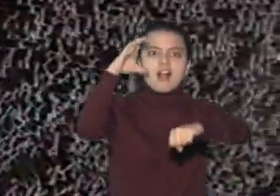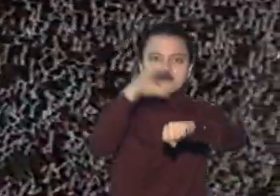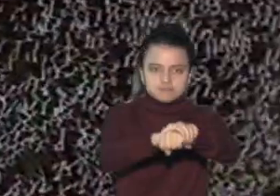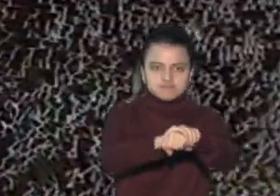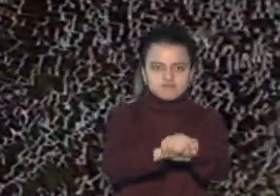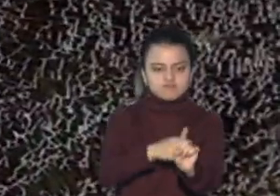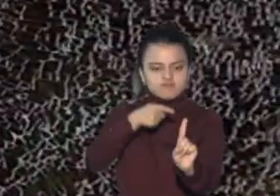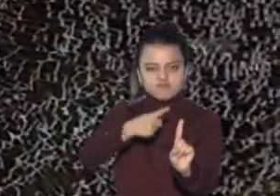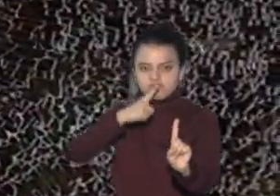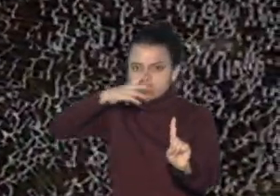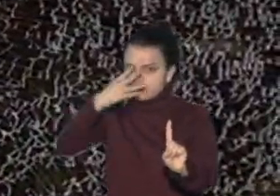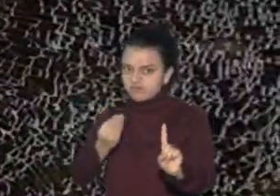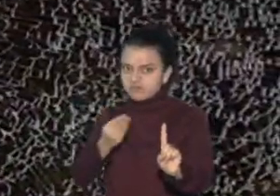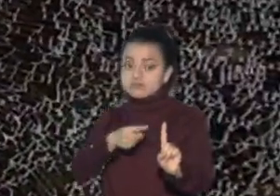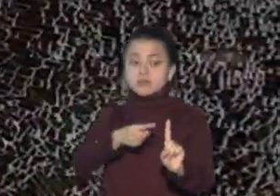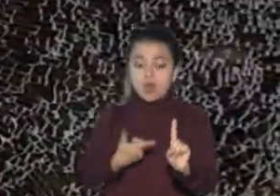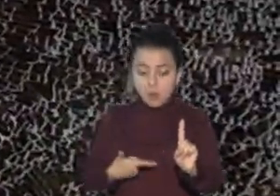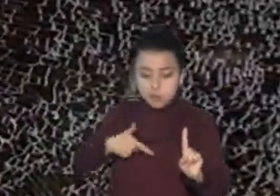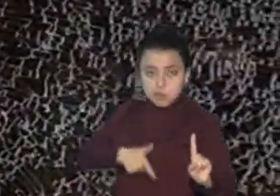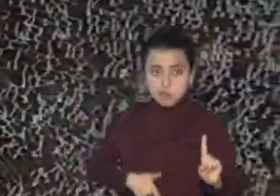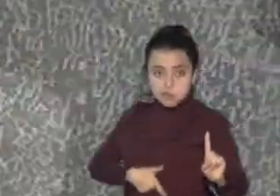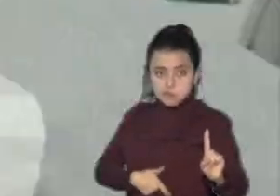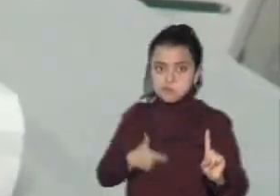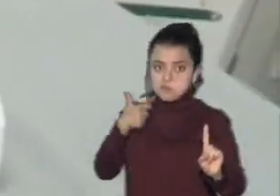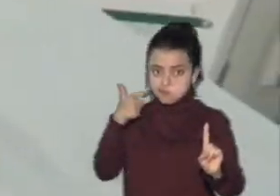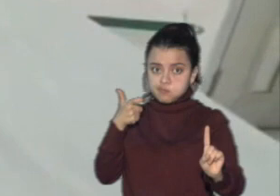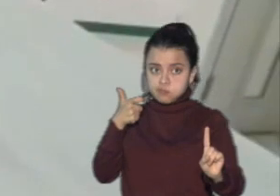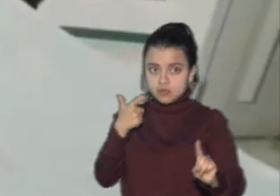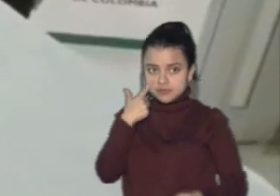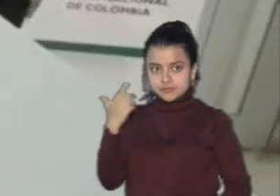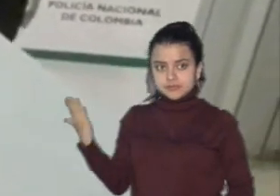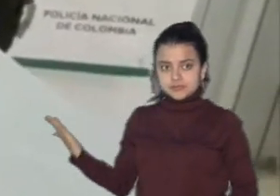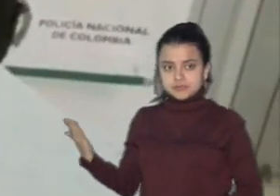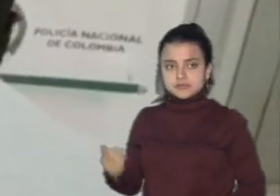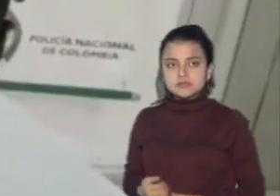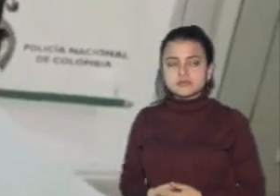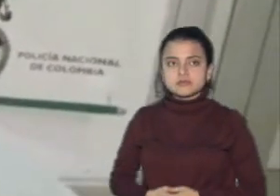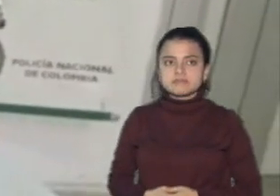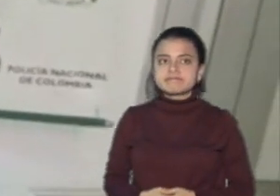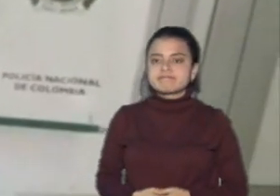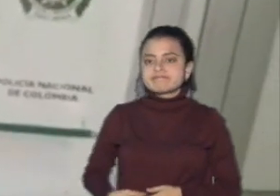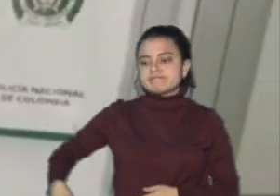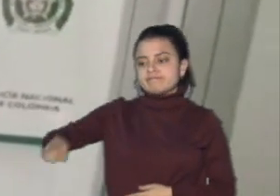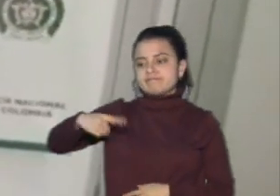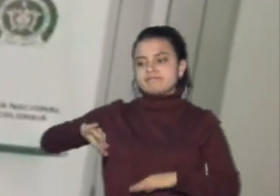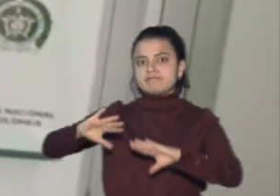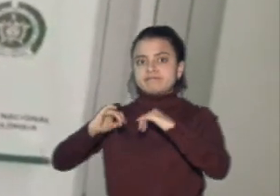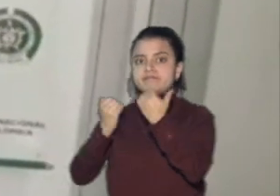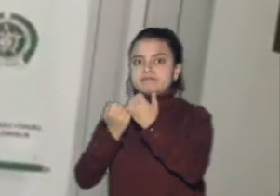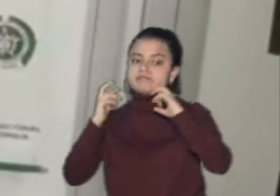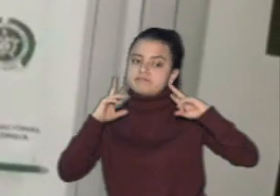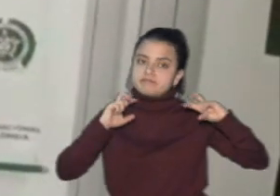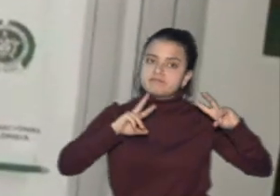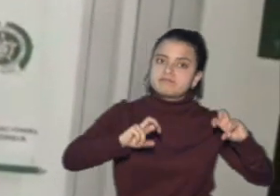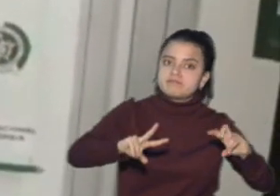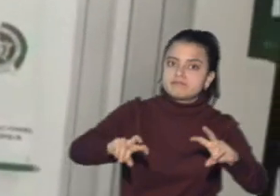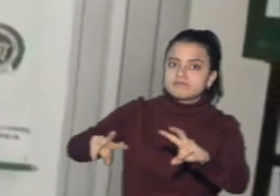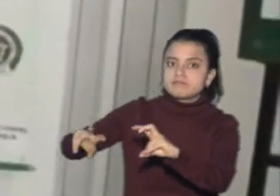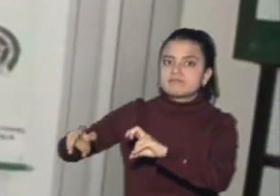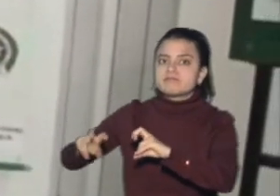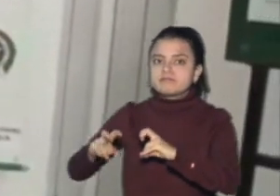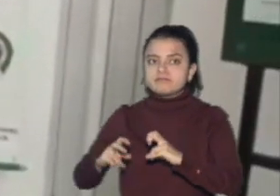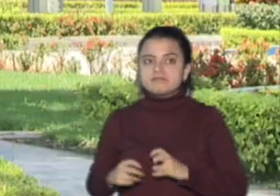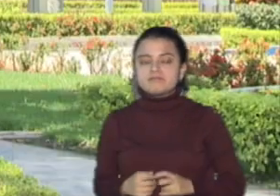arma tipo pistola. Un equipo especializado investiga para determinar las causas del crimen, el cual fue rechazado por varios sindicatos de la